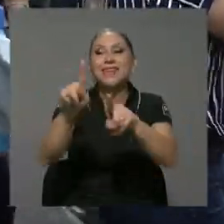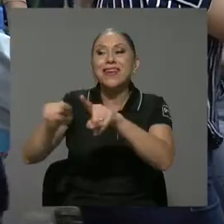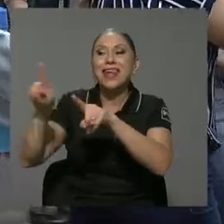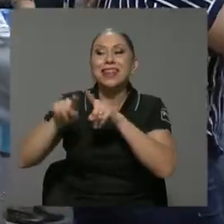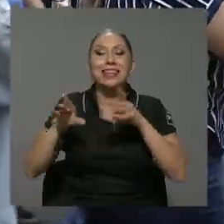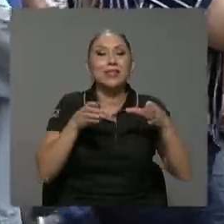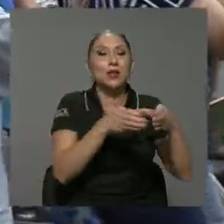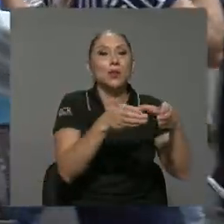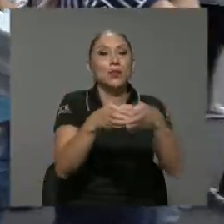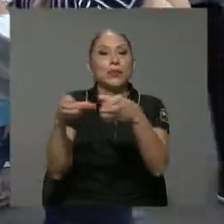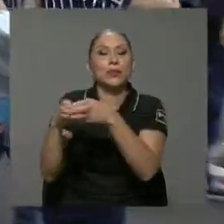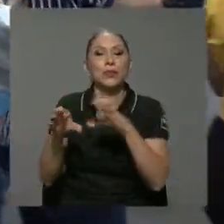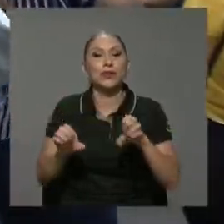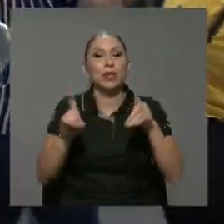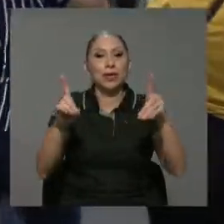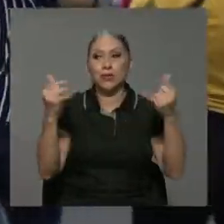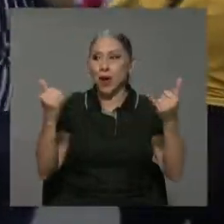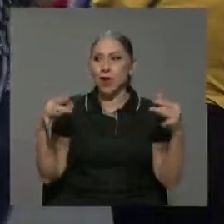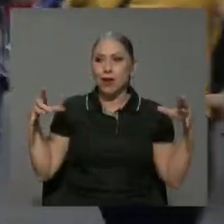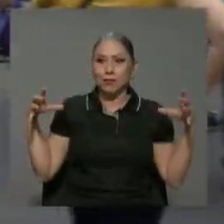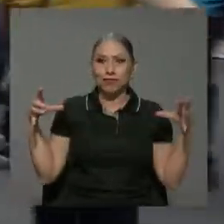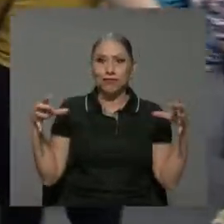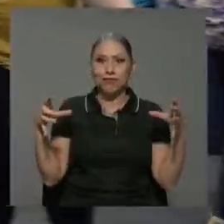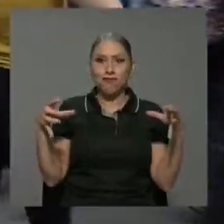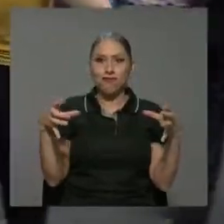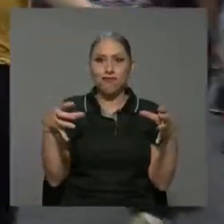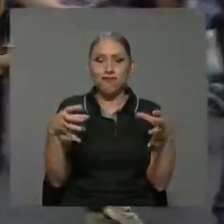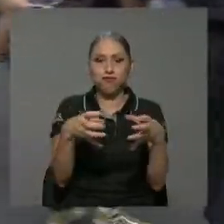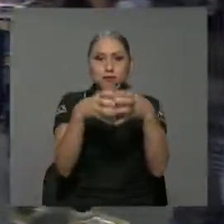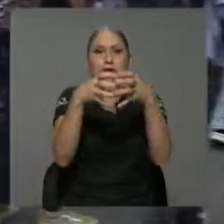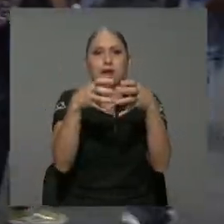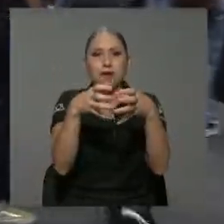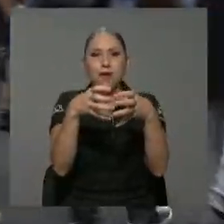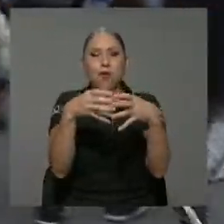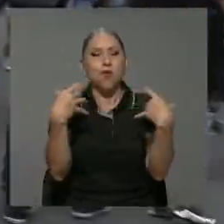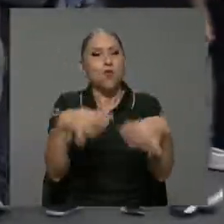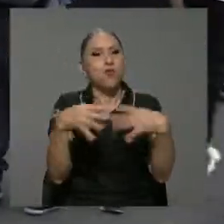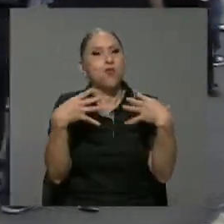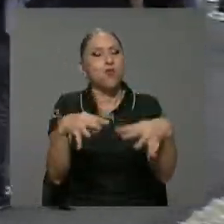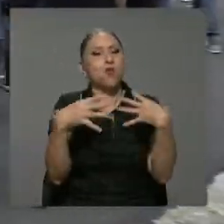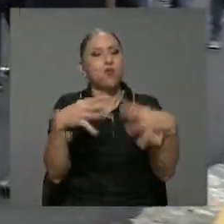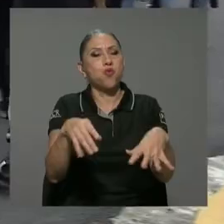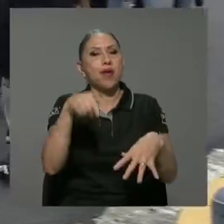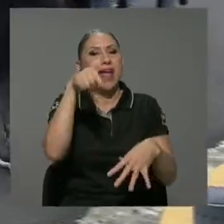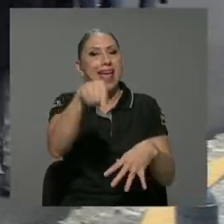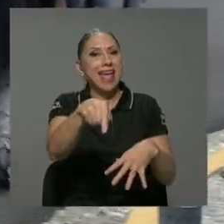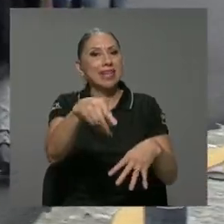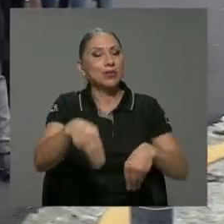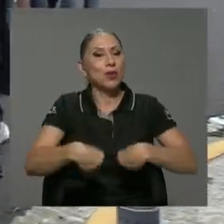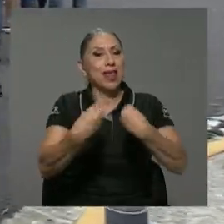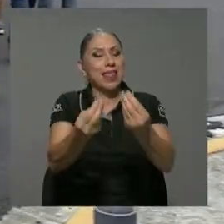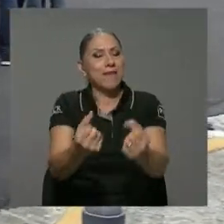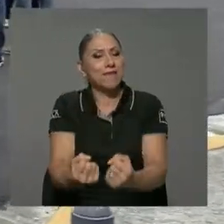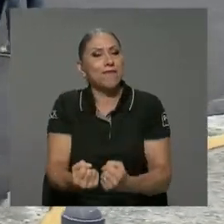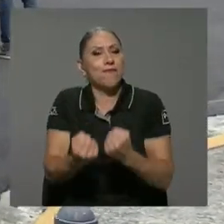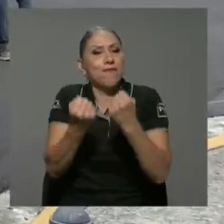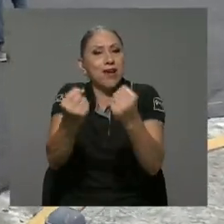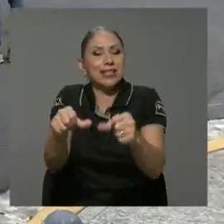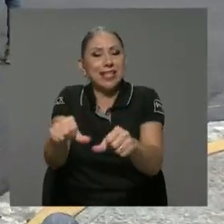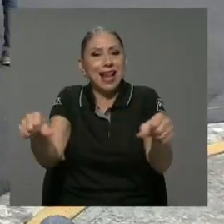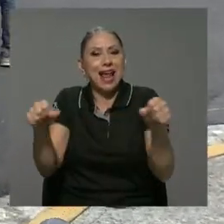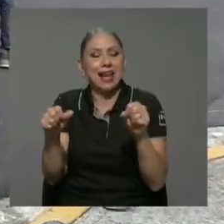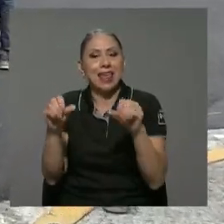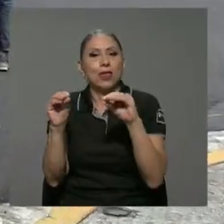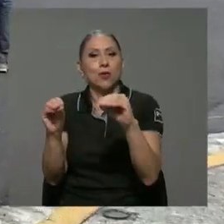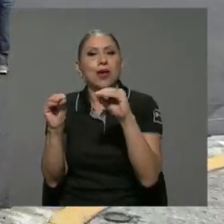¿verdad? ¿Cuánta fuerza le da esto al movimiento de educación en comparación